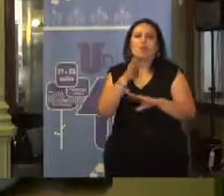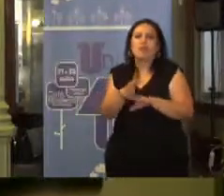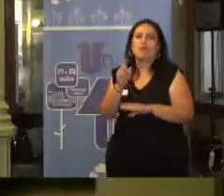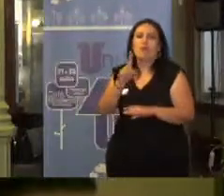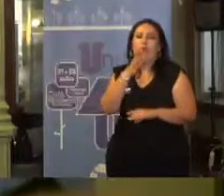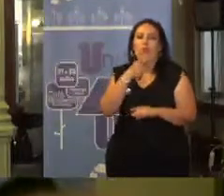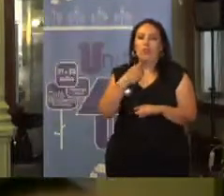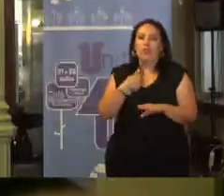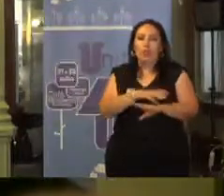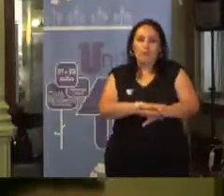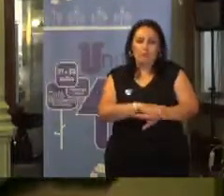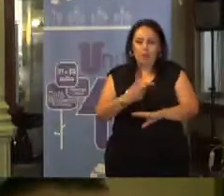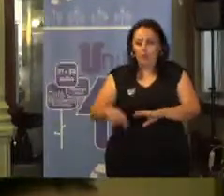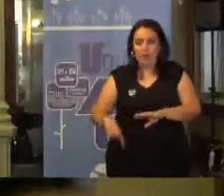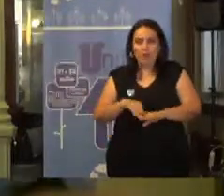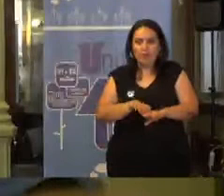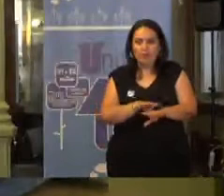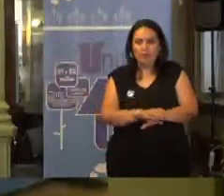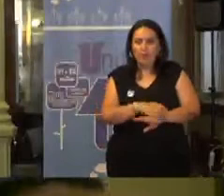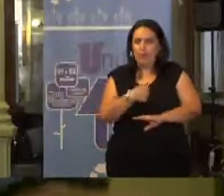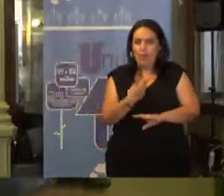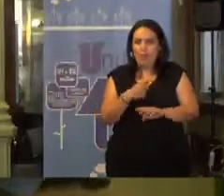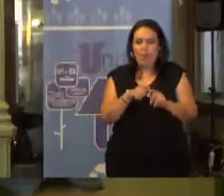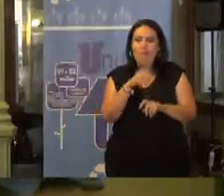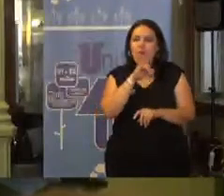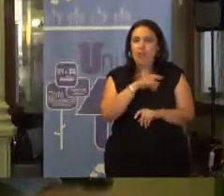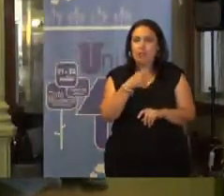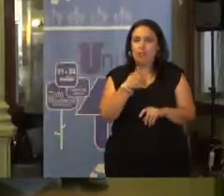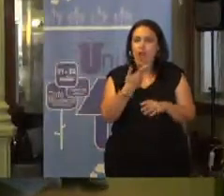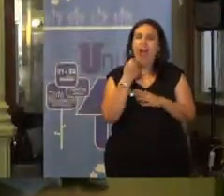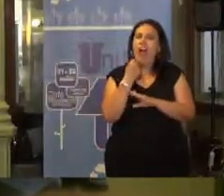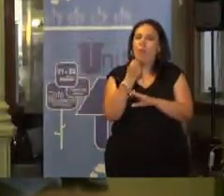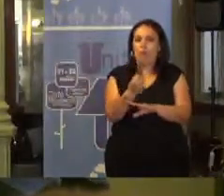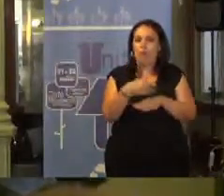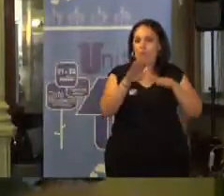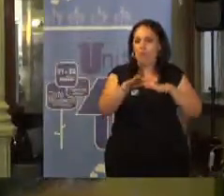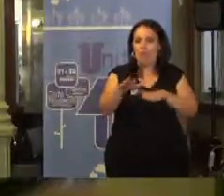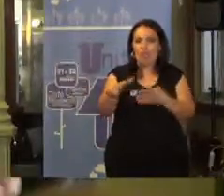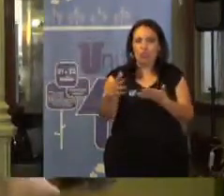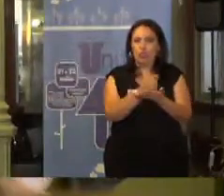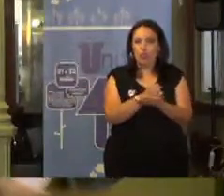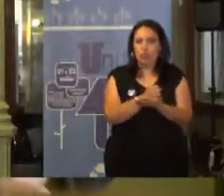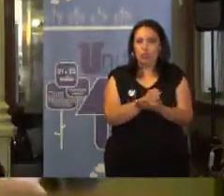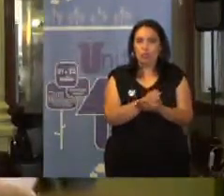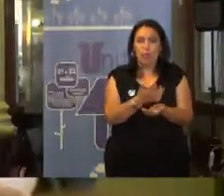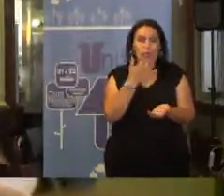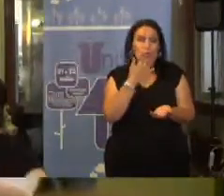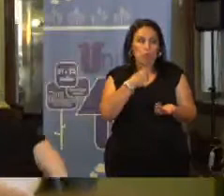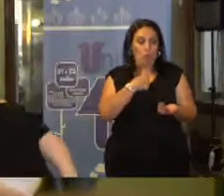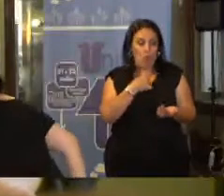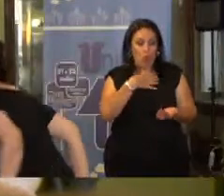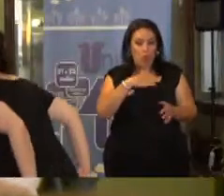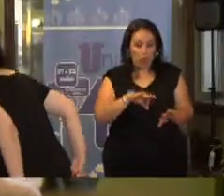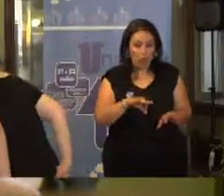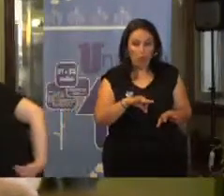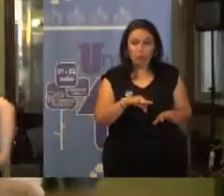de ninguén, pero apoio todas as movilizacións que poida haber neste terreo. Pois se eu podo, me